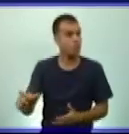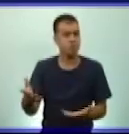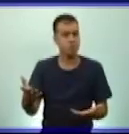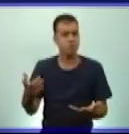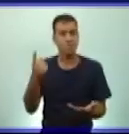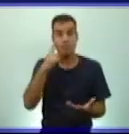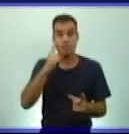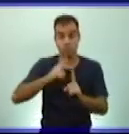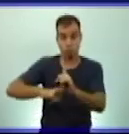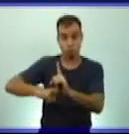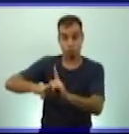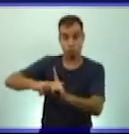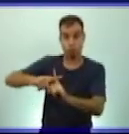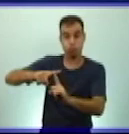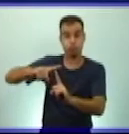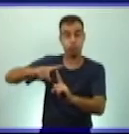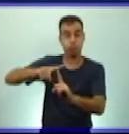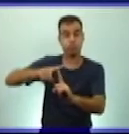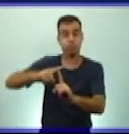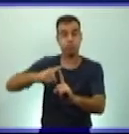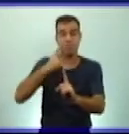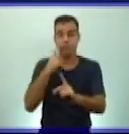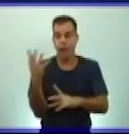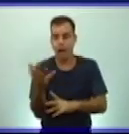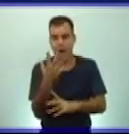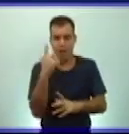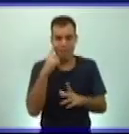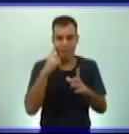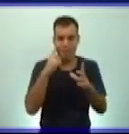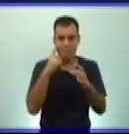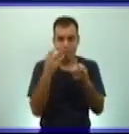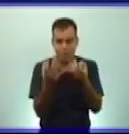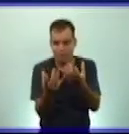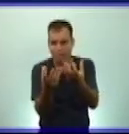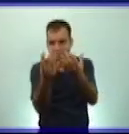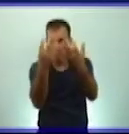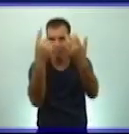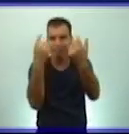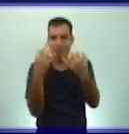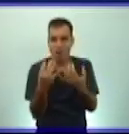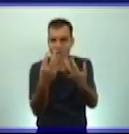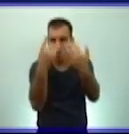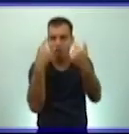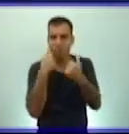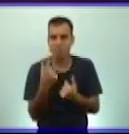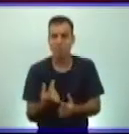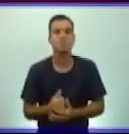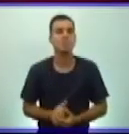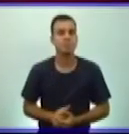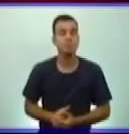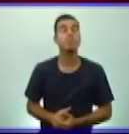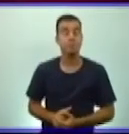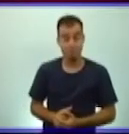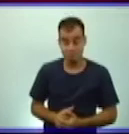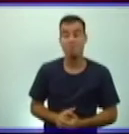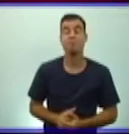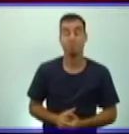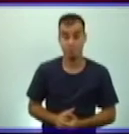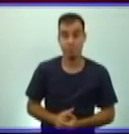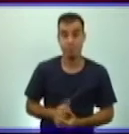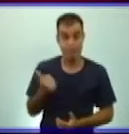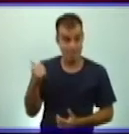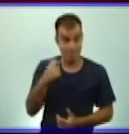la temperatura del aire circundante. Así que vamos a analizar este